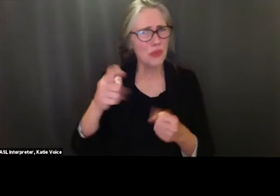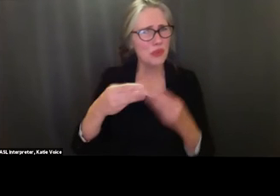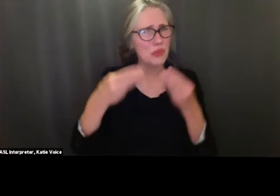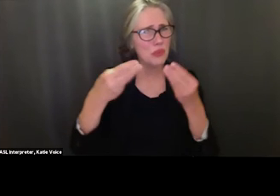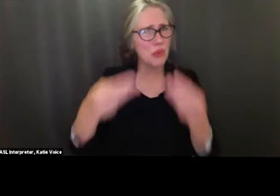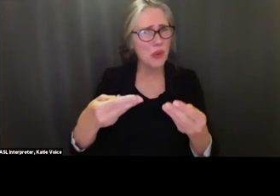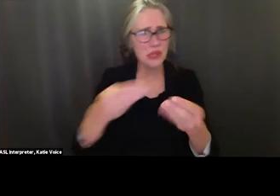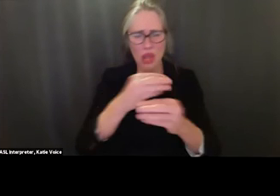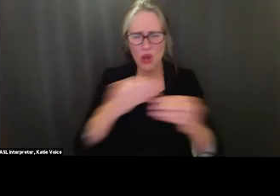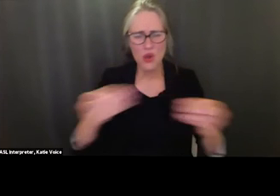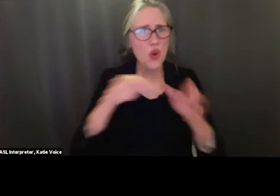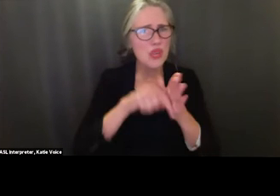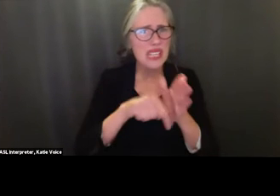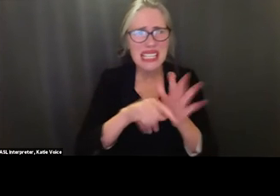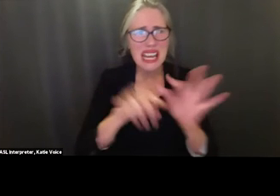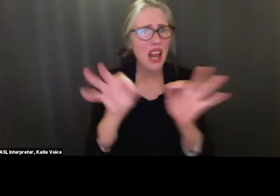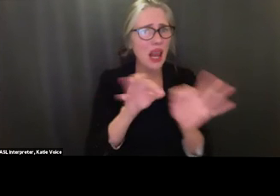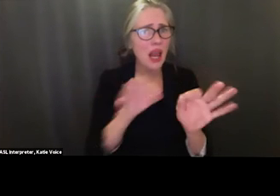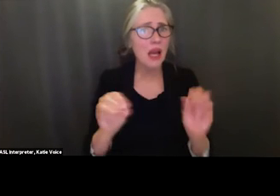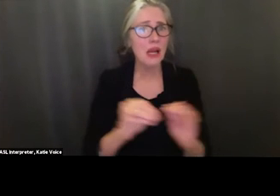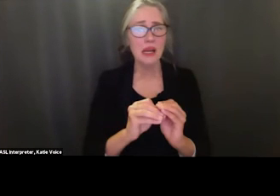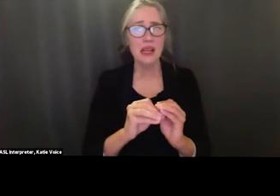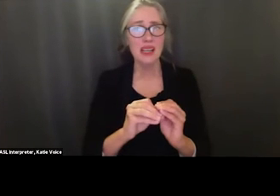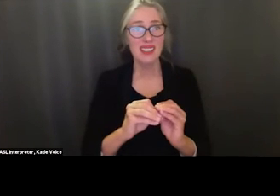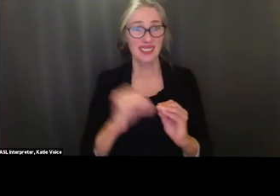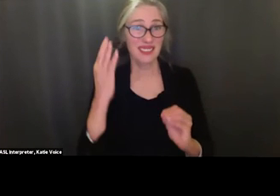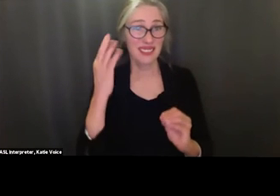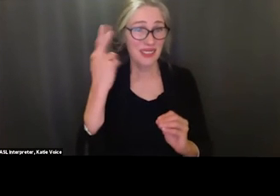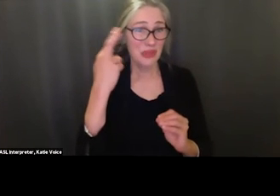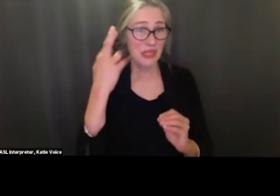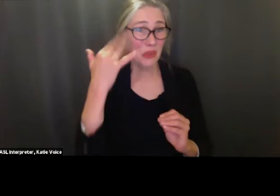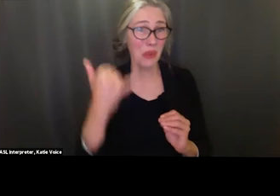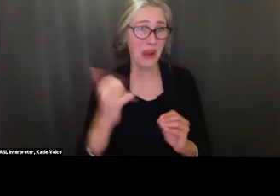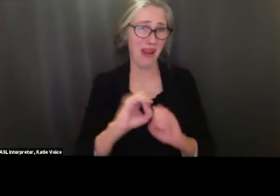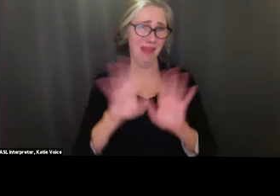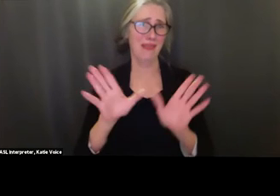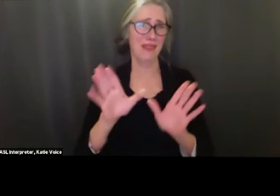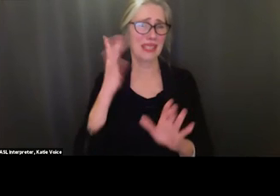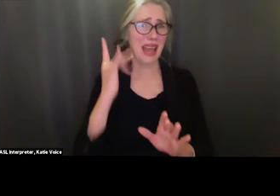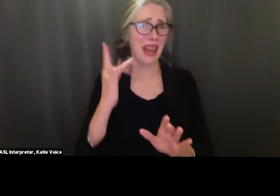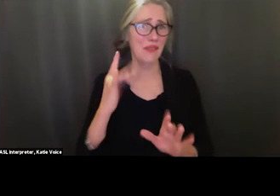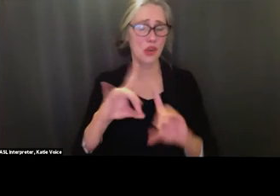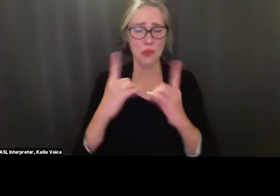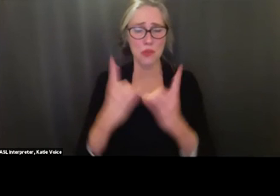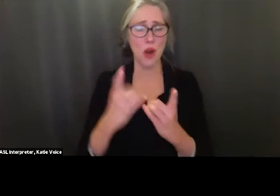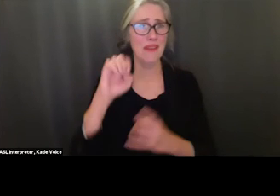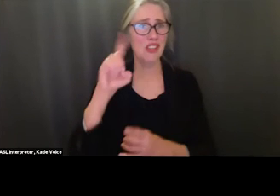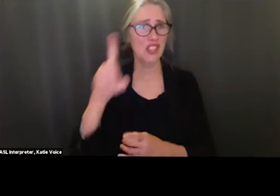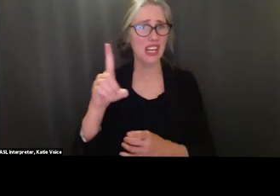No hay detalles y por eso el Departamento de Educación de California en el